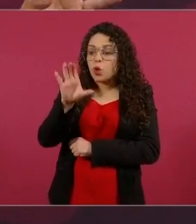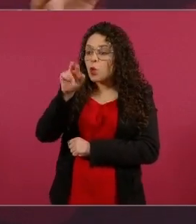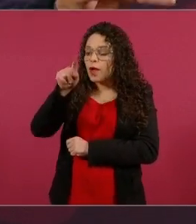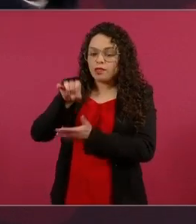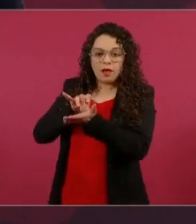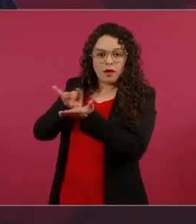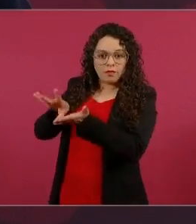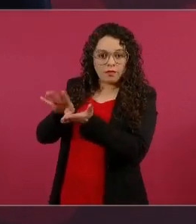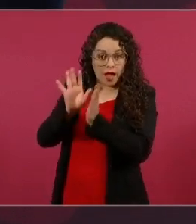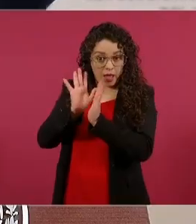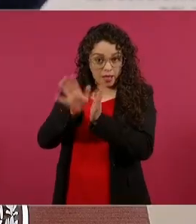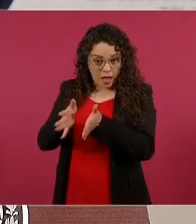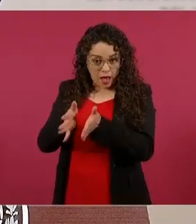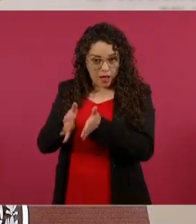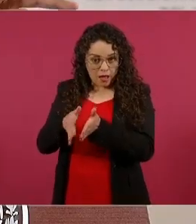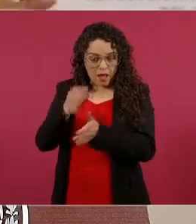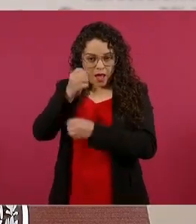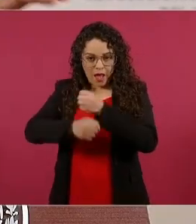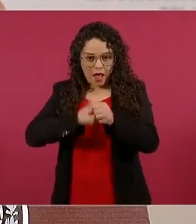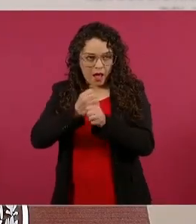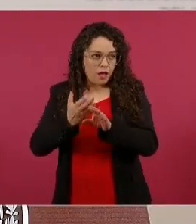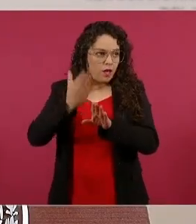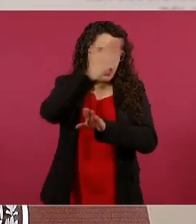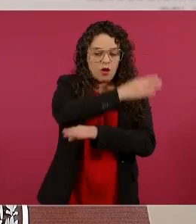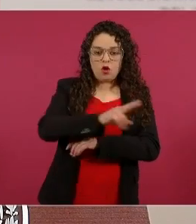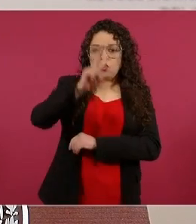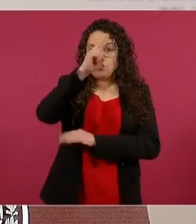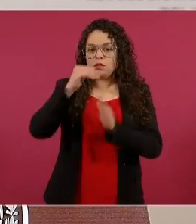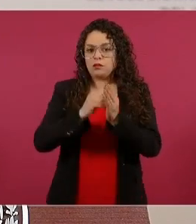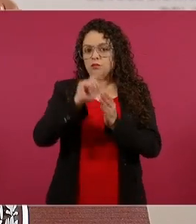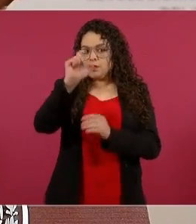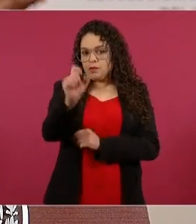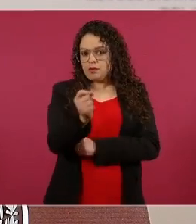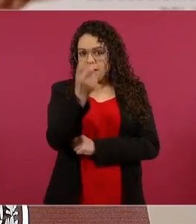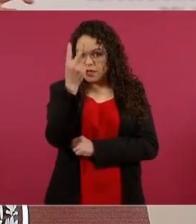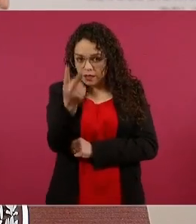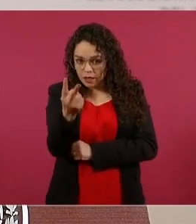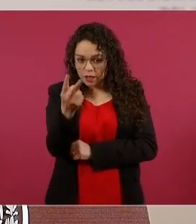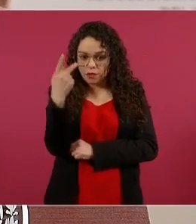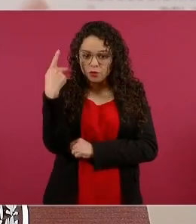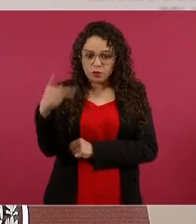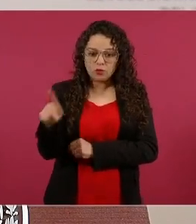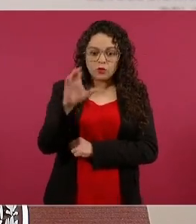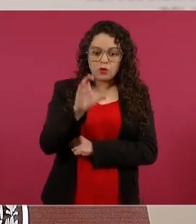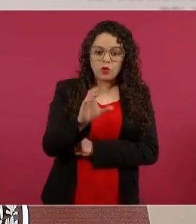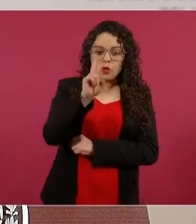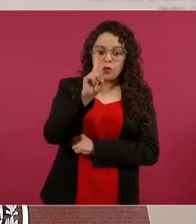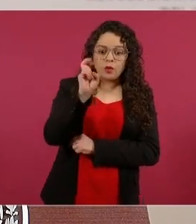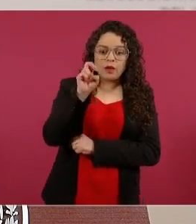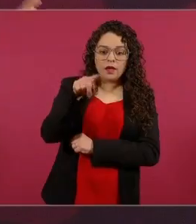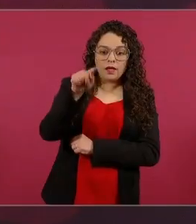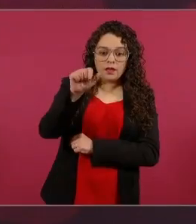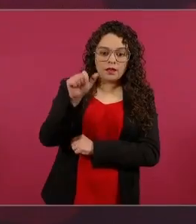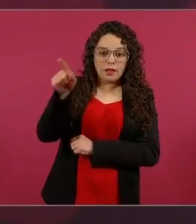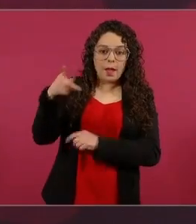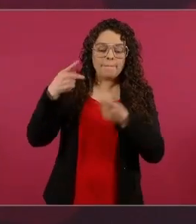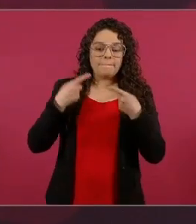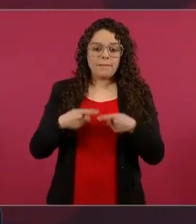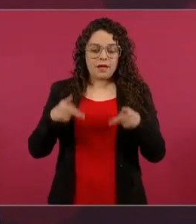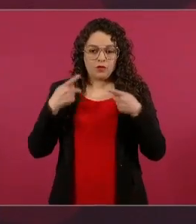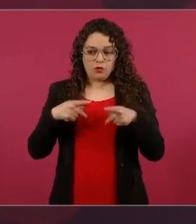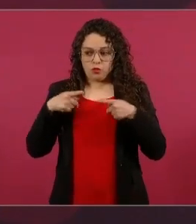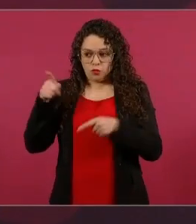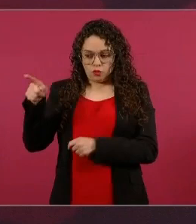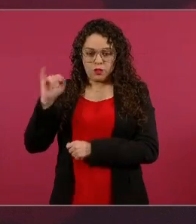año 2022 que depositamos los recursos 2022 en las cuentas de los beneficiarios que el Banco